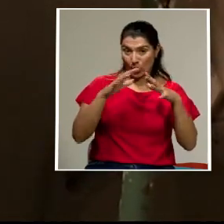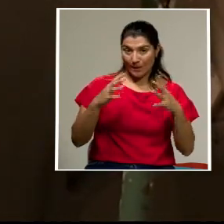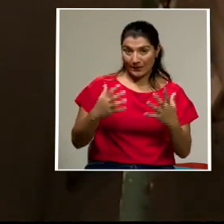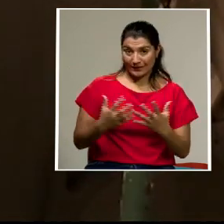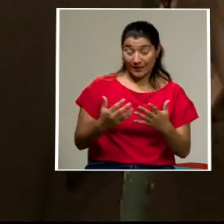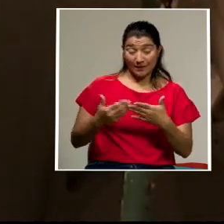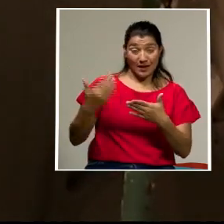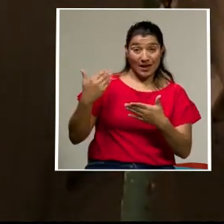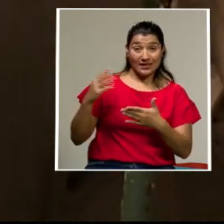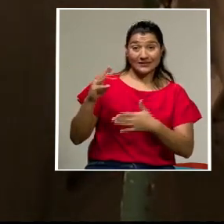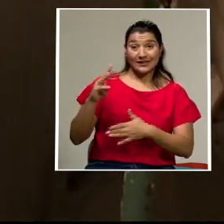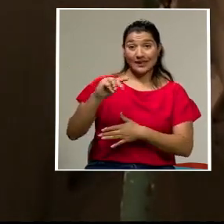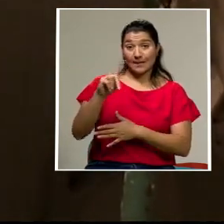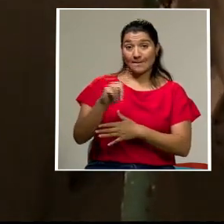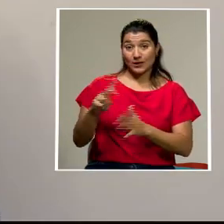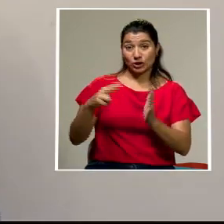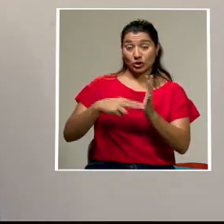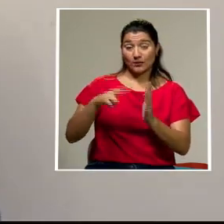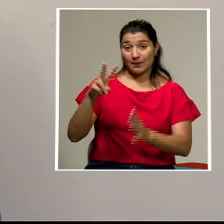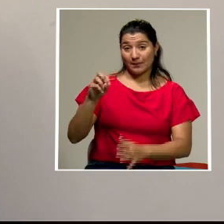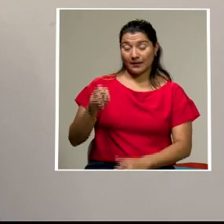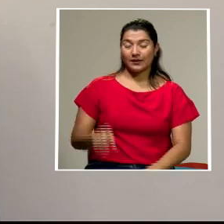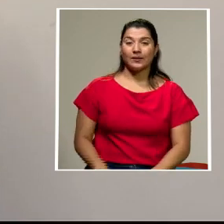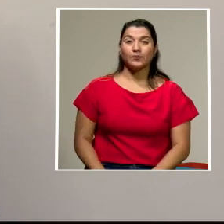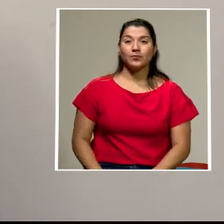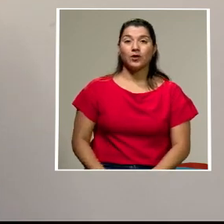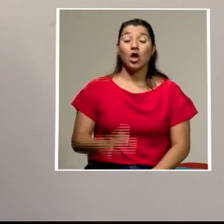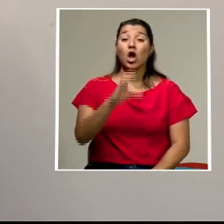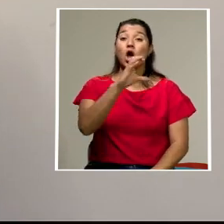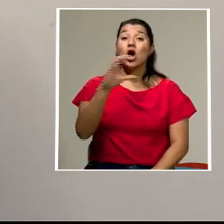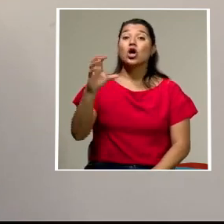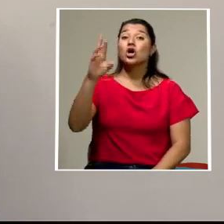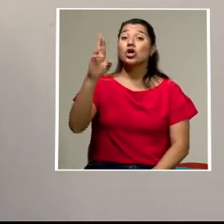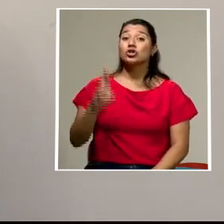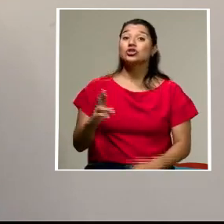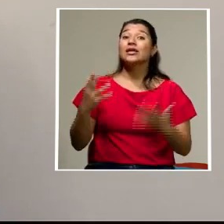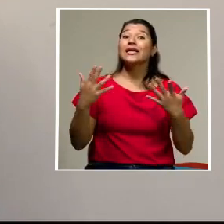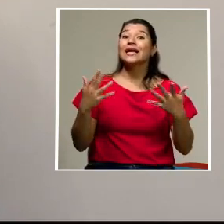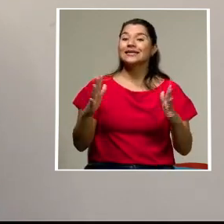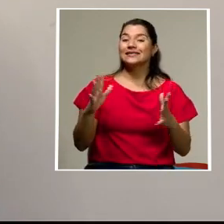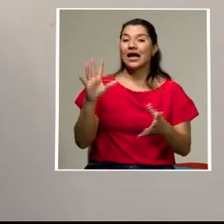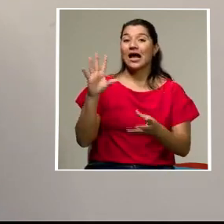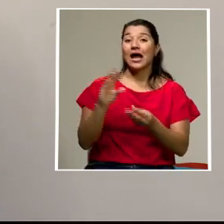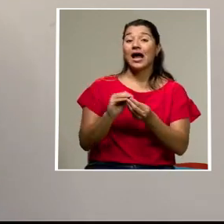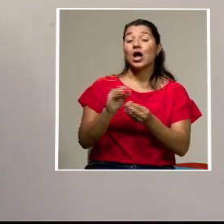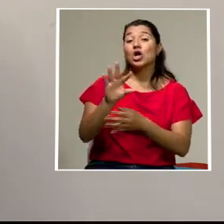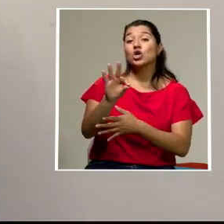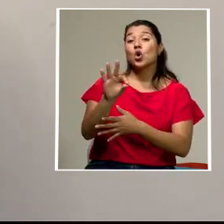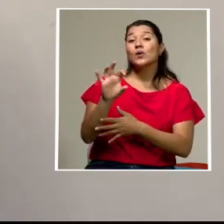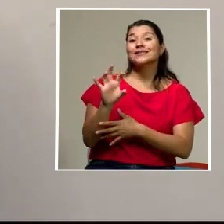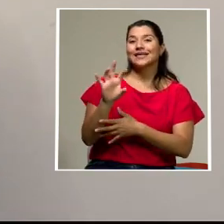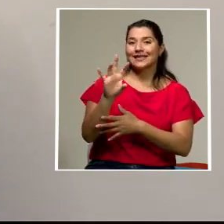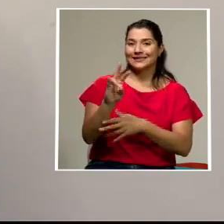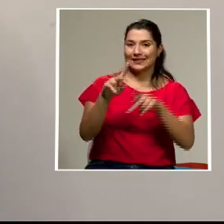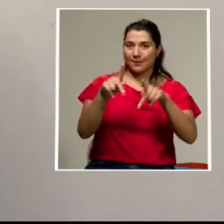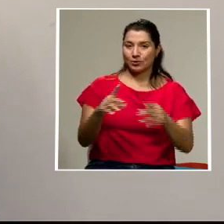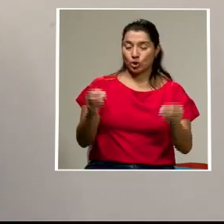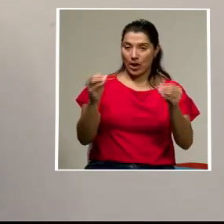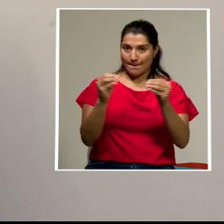de marzo del 2020. El país registró 907 casos nuevos de COVID-19 el miércoles 7 de